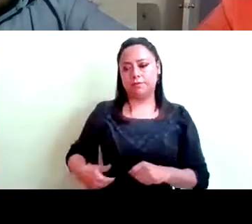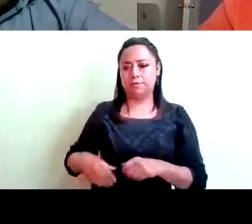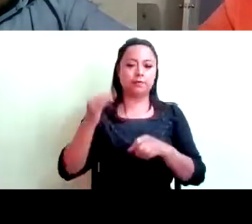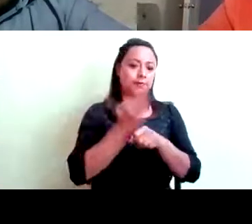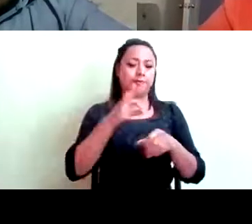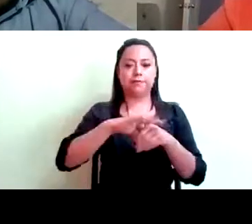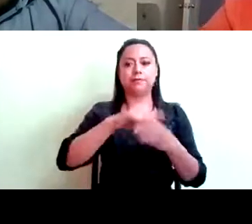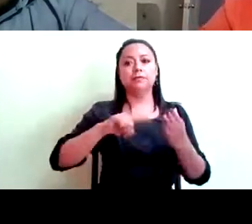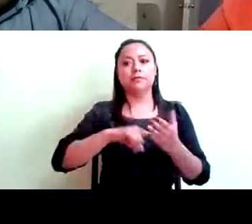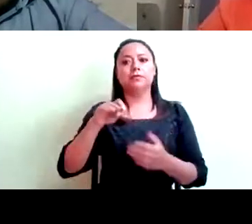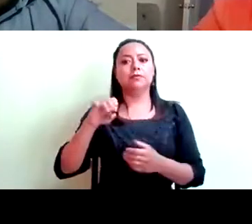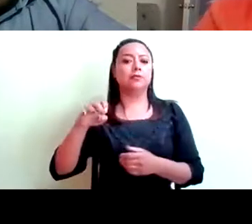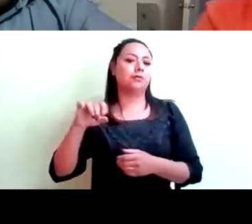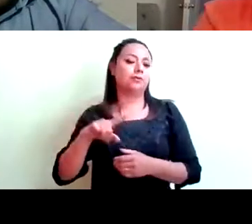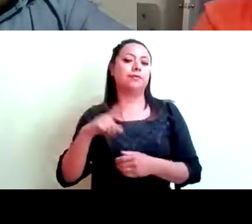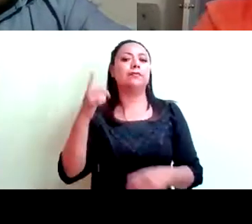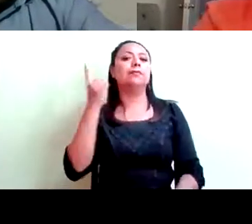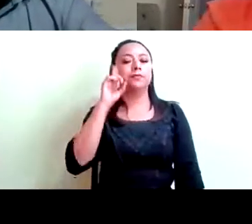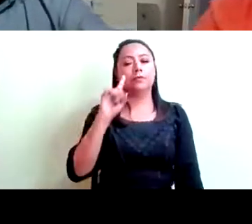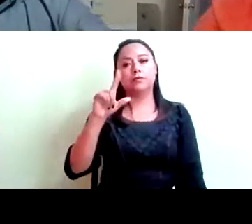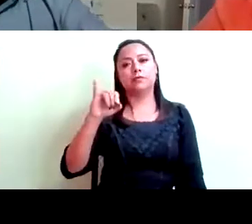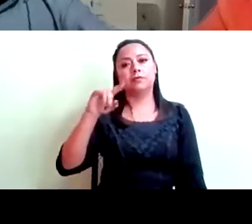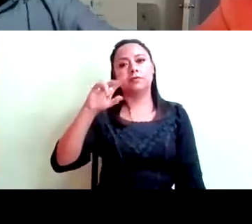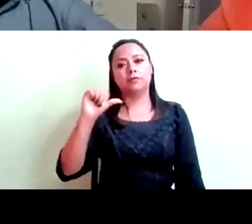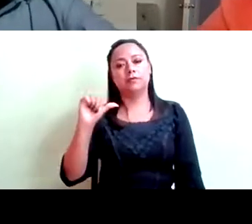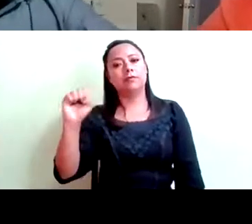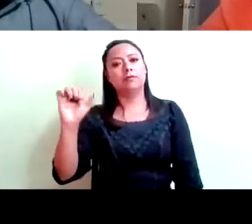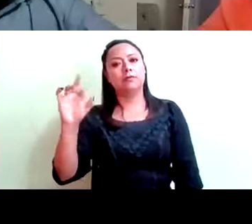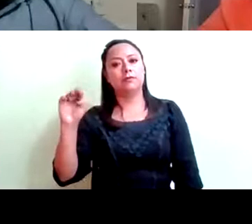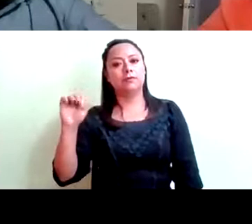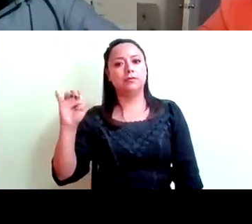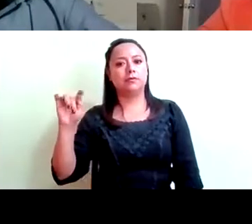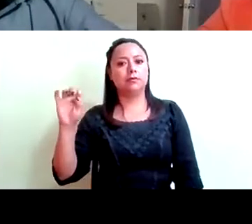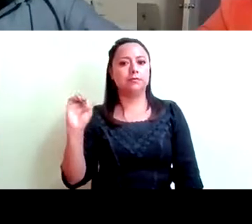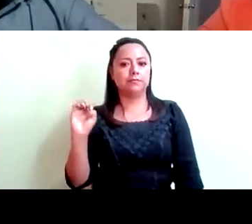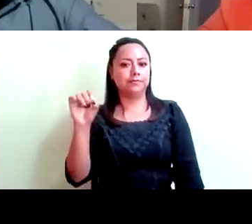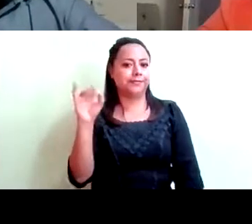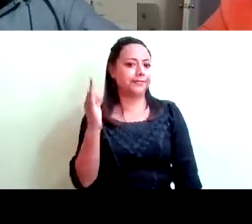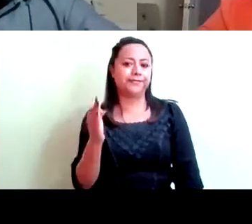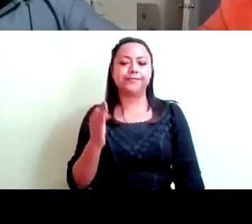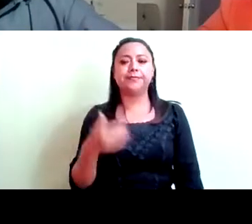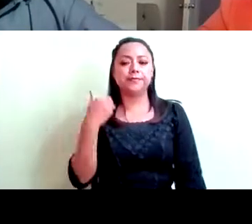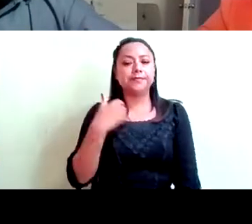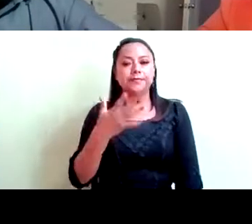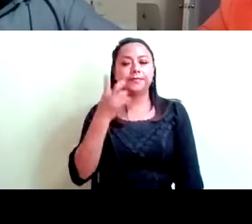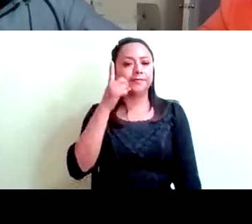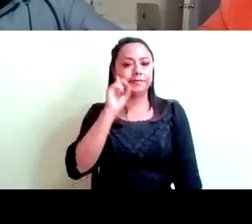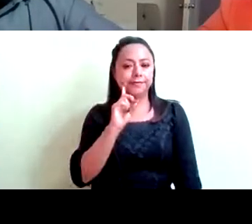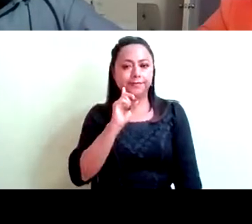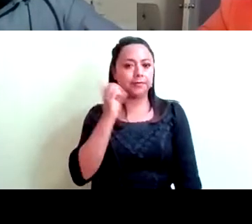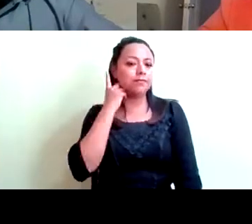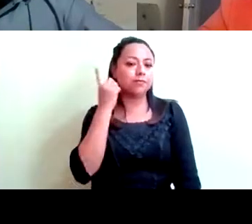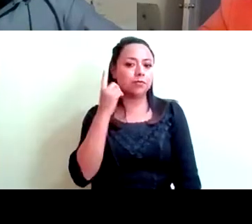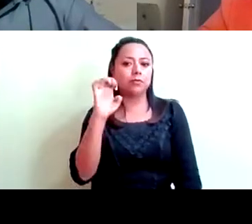votación nominal. Diputada Lilia María Sarmiento Gómez. Lilia María Sarmiento Gómez, a favor. Gracias, diputada Leazar